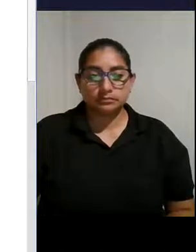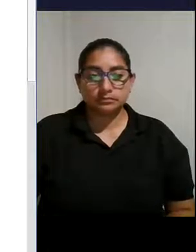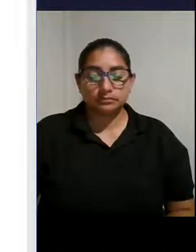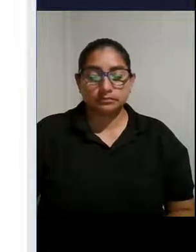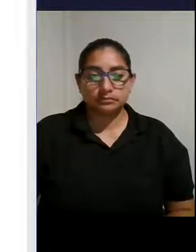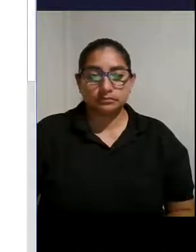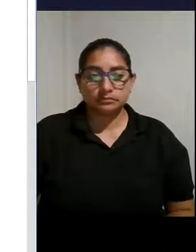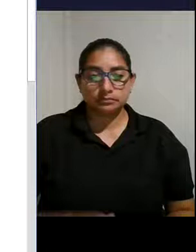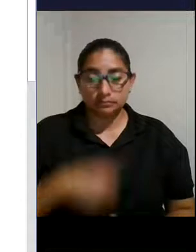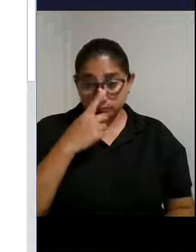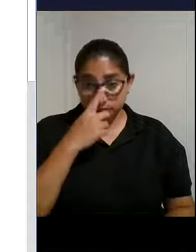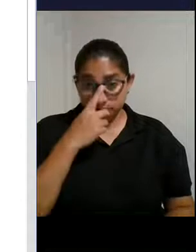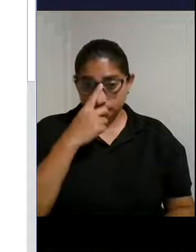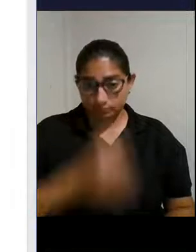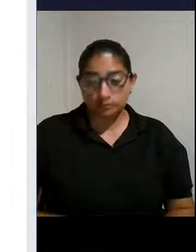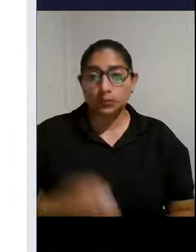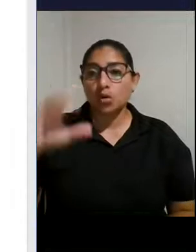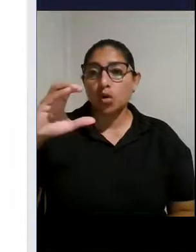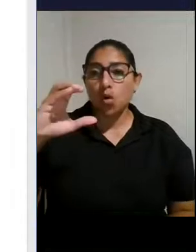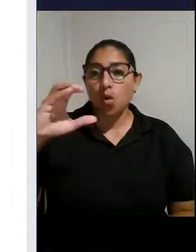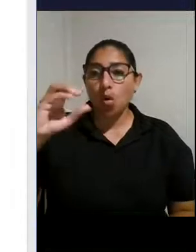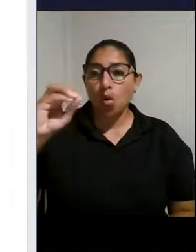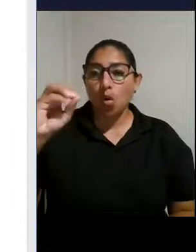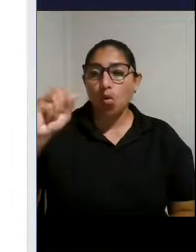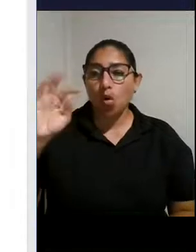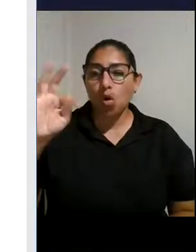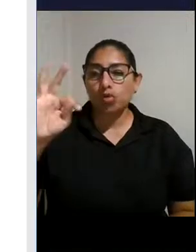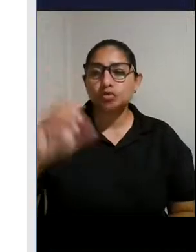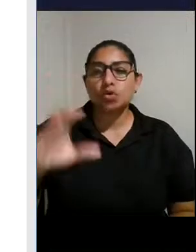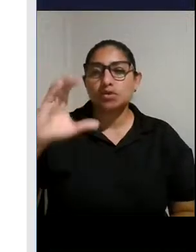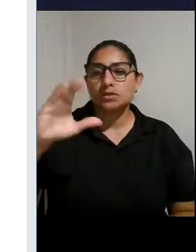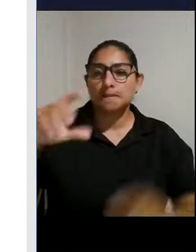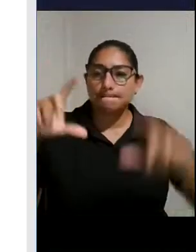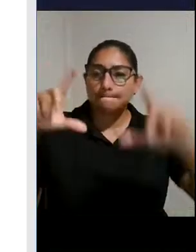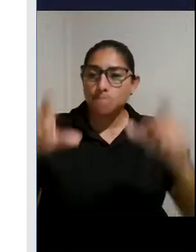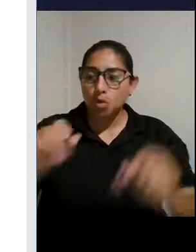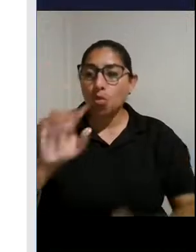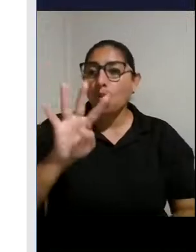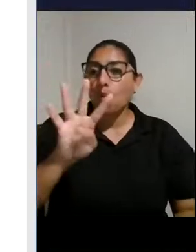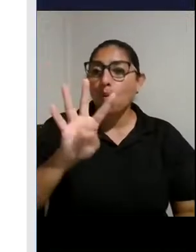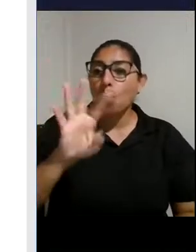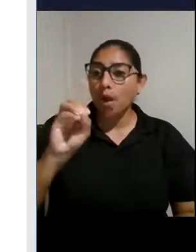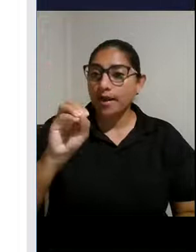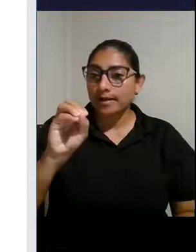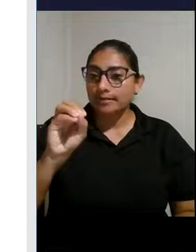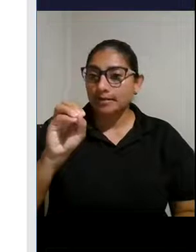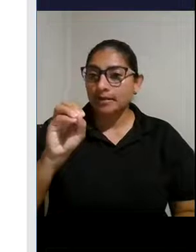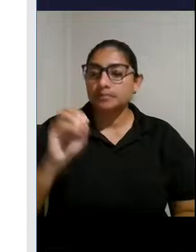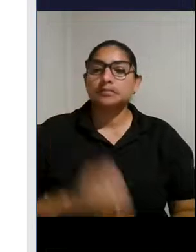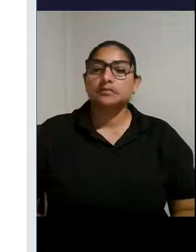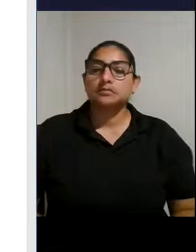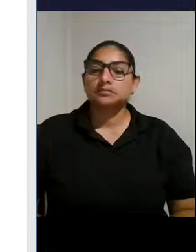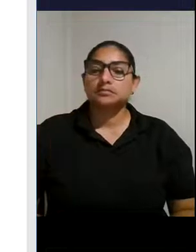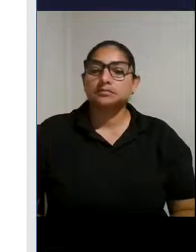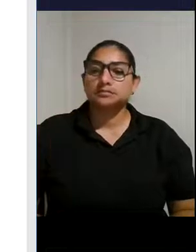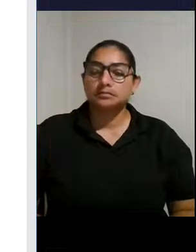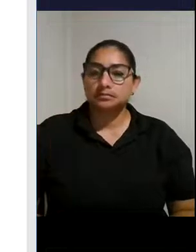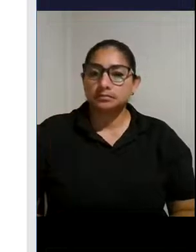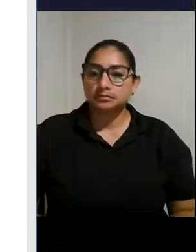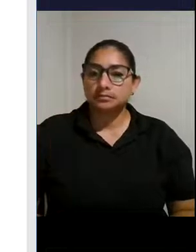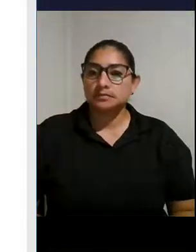Vamos a calcular el costo de producir 40 unidades. Simplemente es calcular la imagen